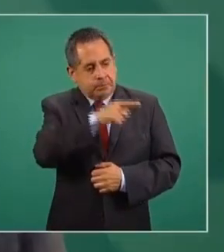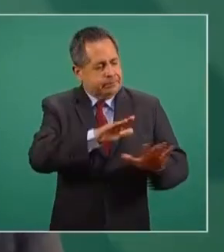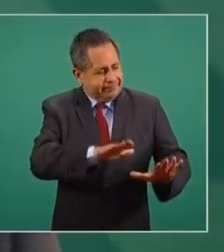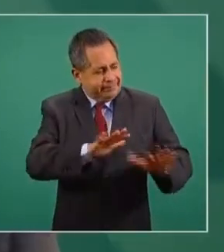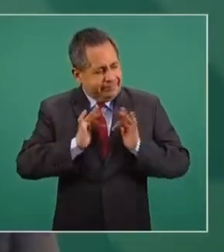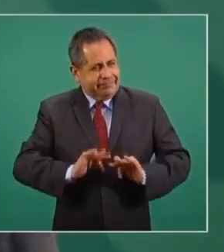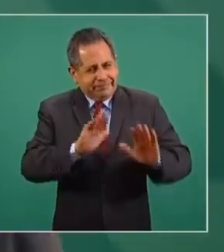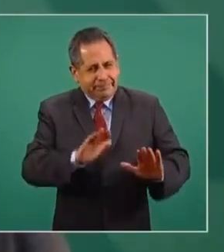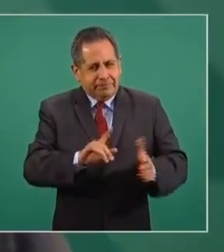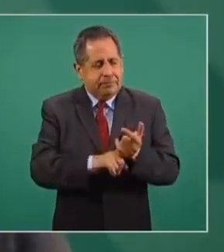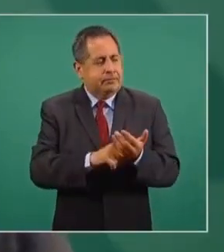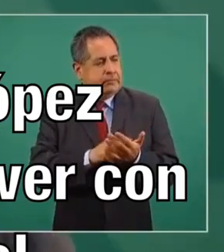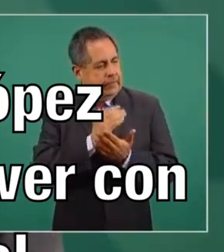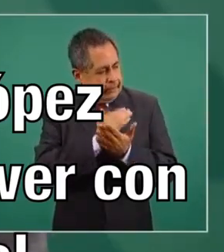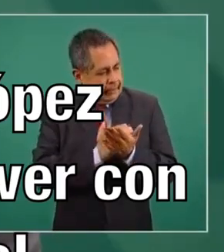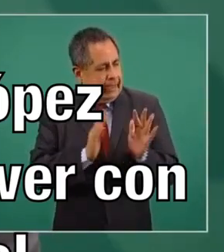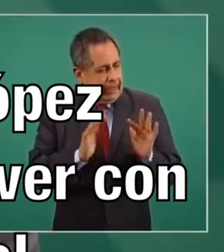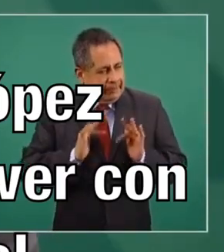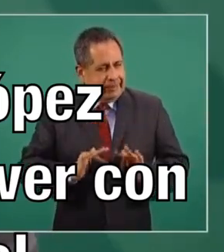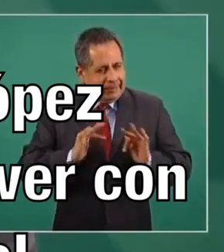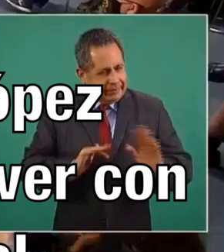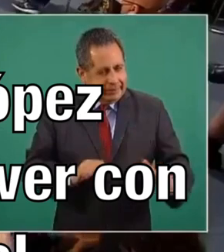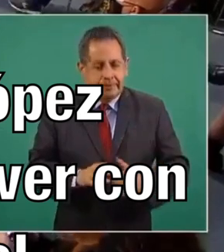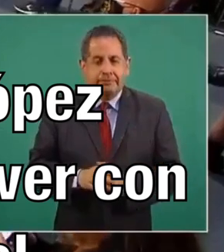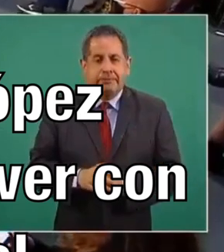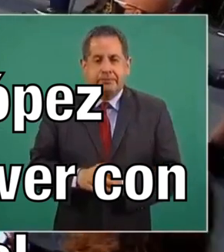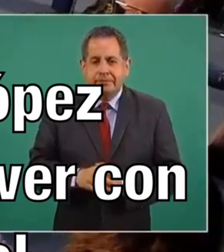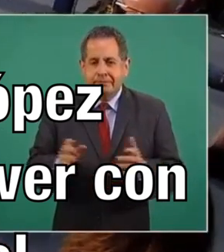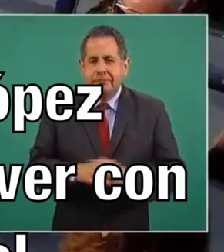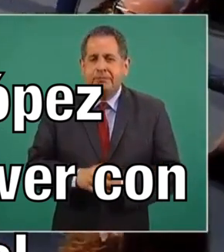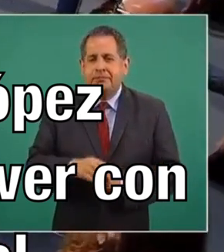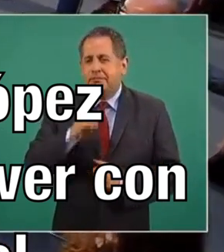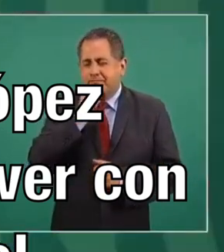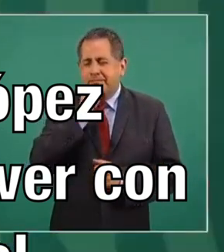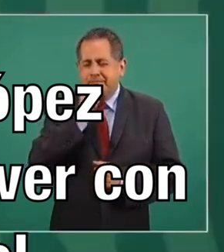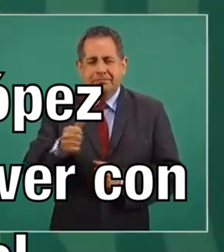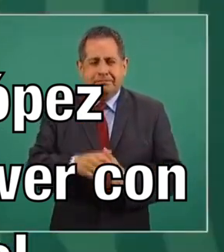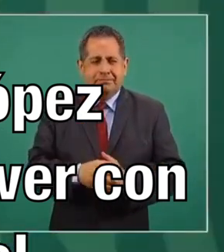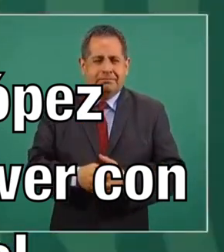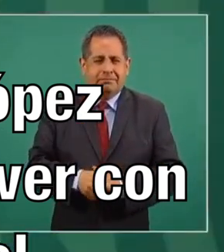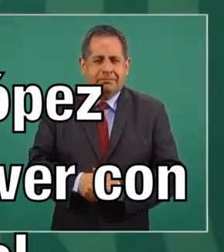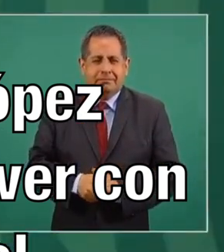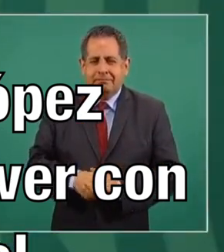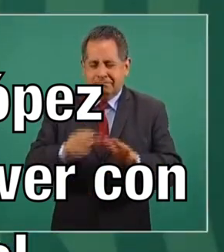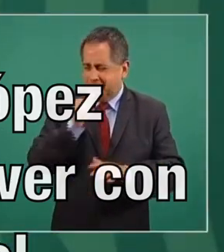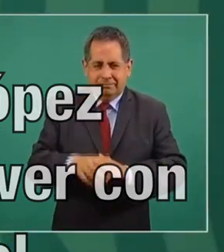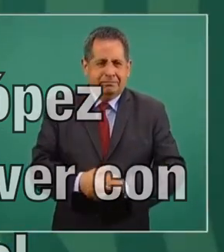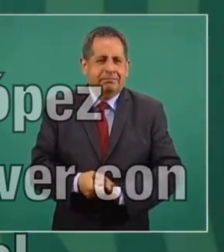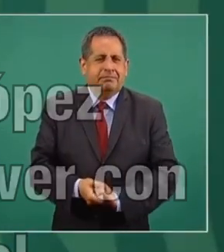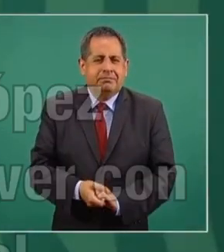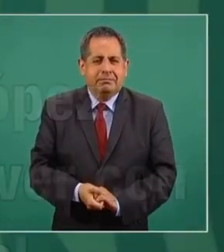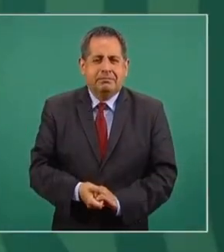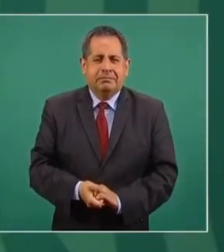serenando, se vayan enfriando poco a poco. Y ya por último, nada, absolutamente nada. Nada.